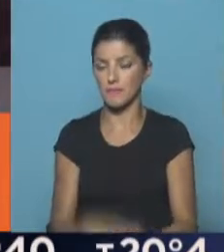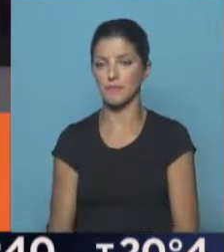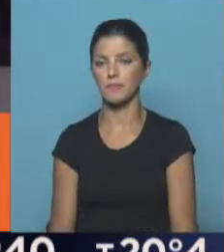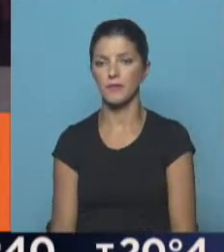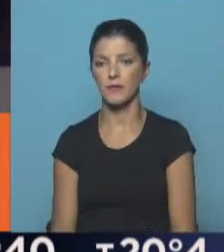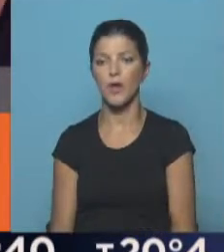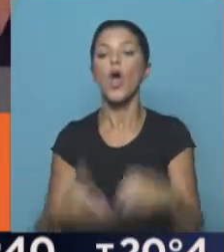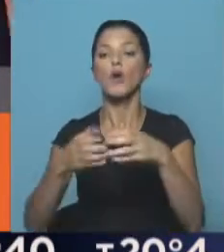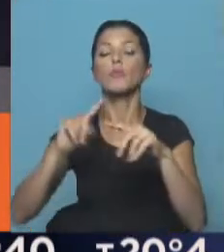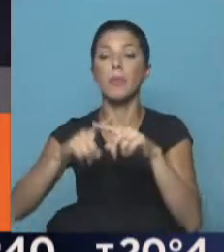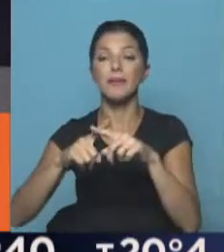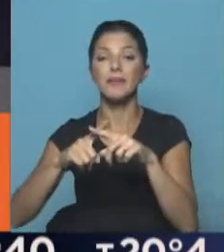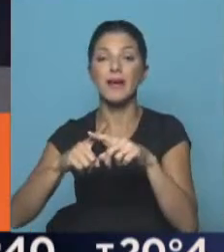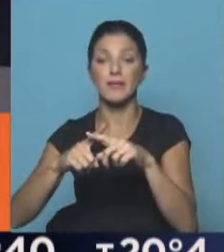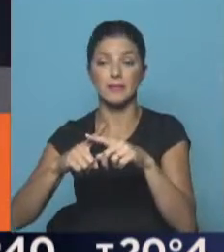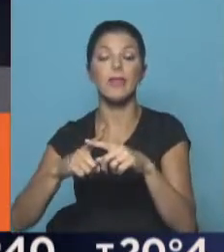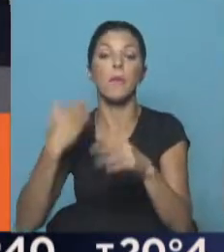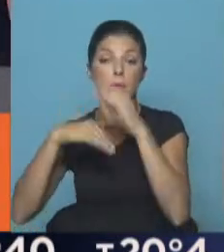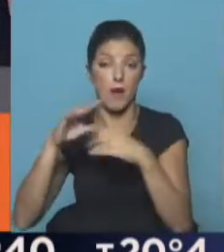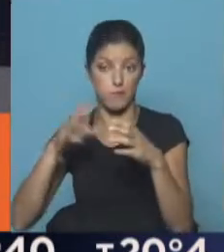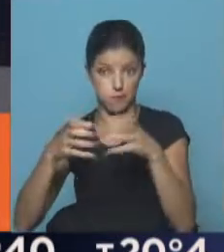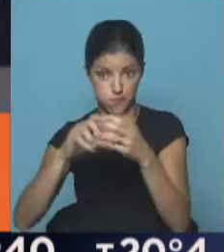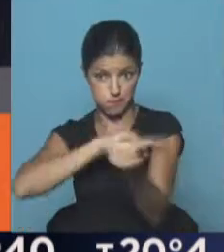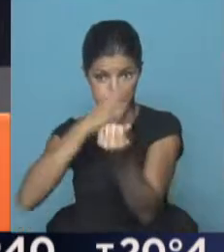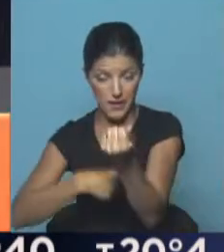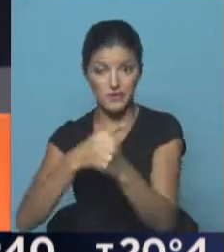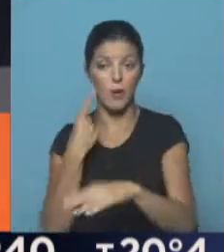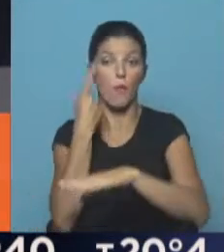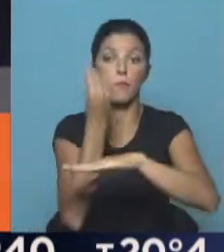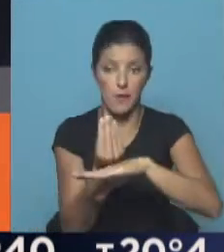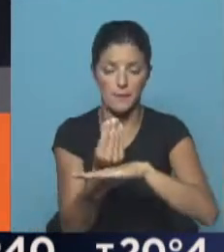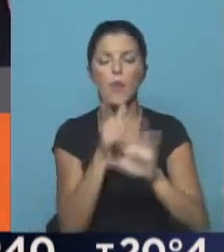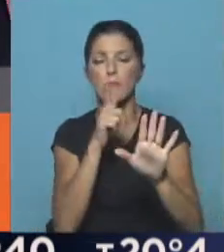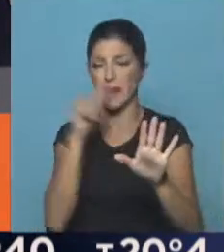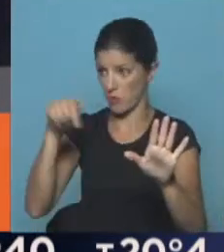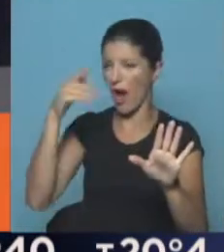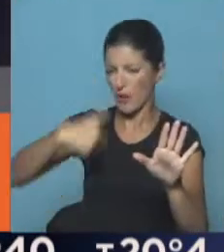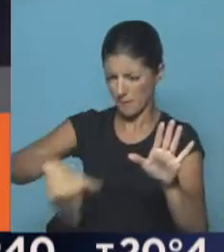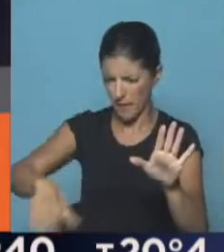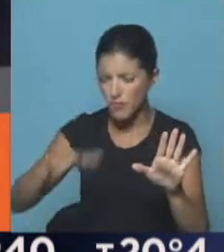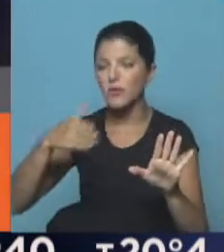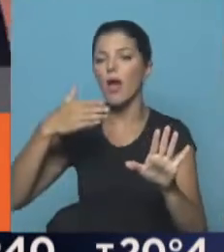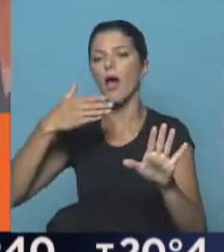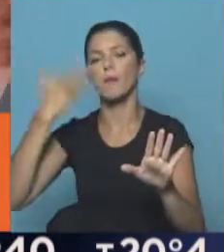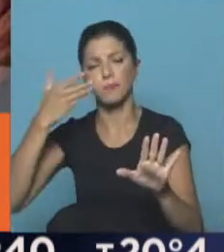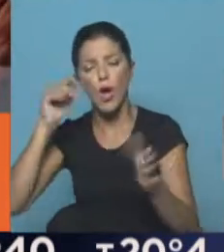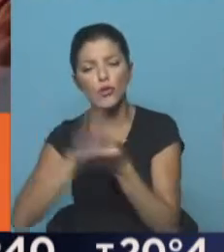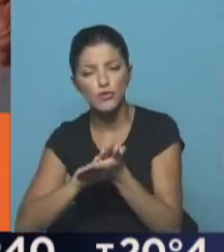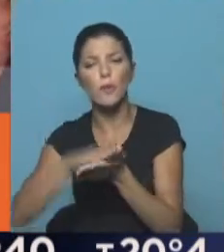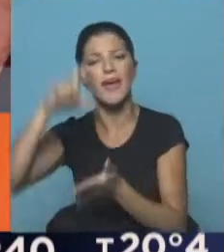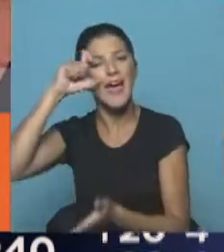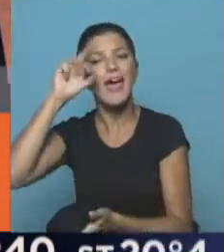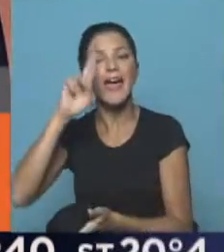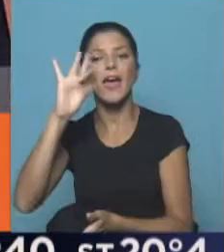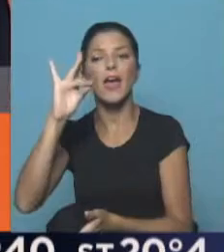la fuerza dominante. Yo creo que el episodio de Erdogan, del que vamos a hablar más durante el transcurso del